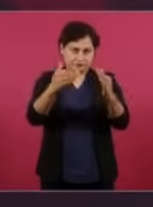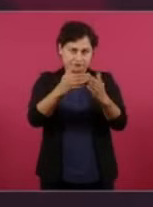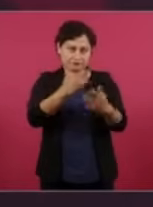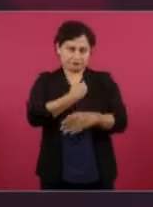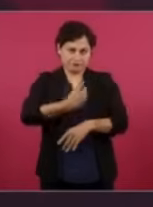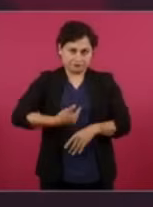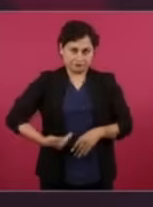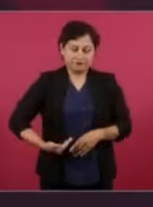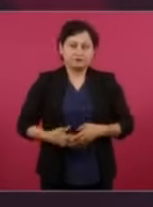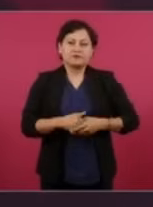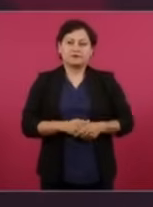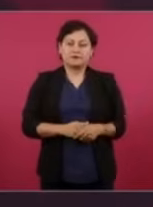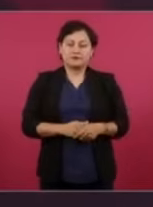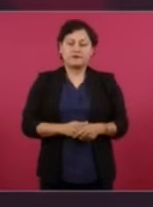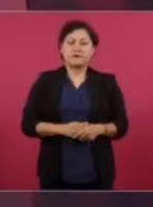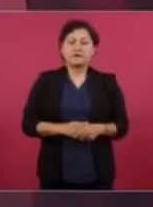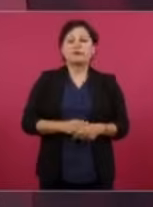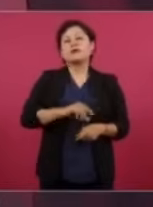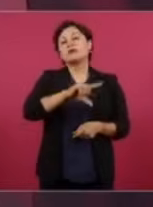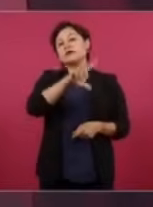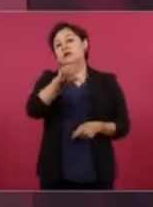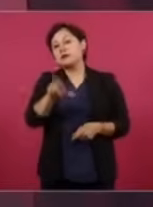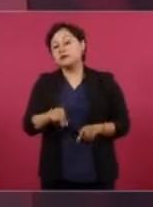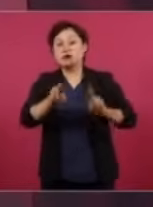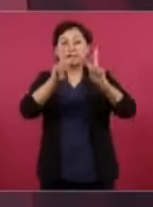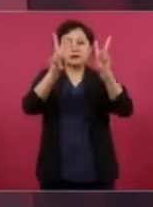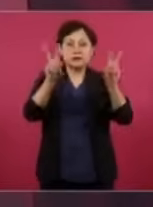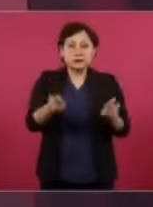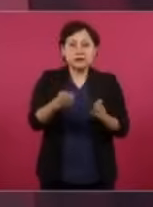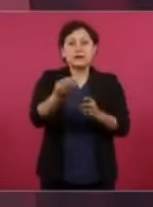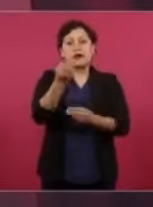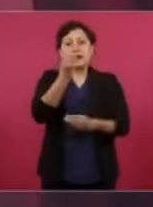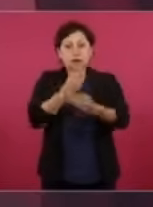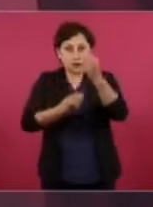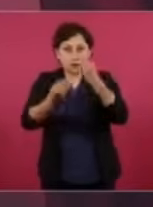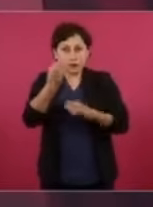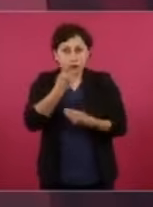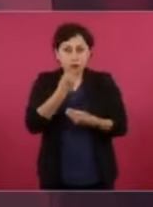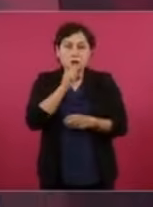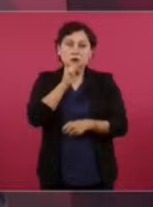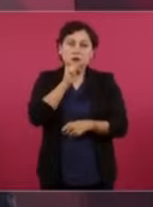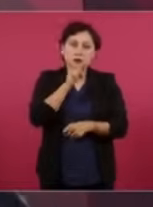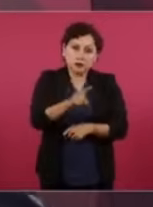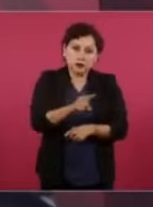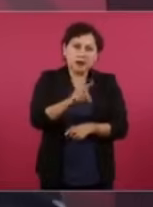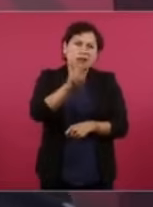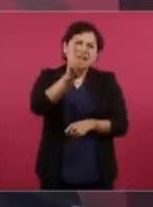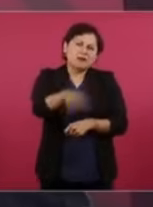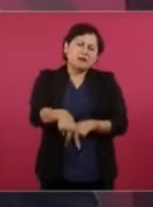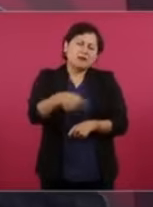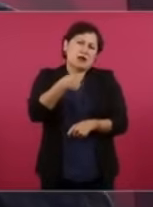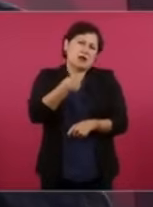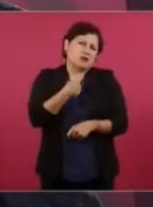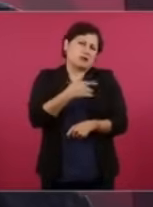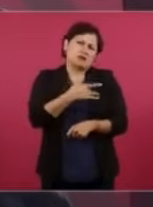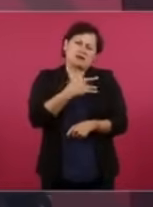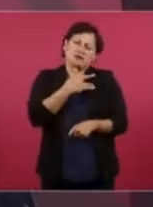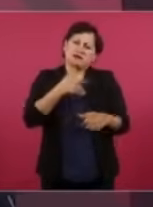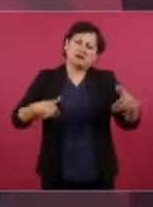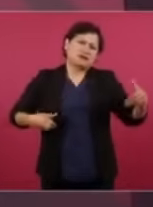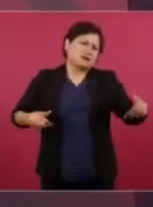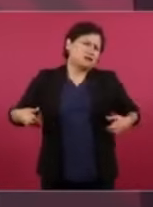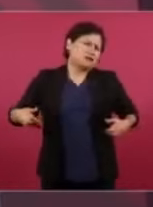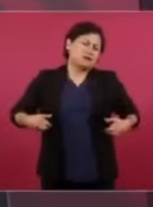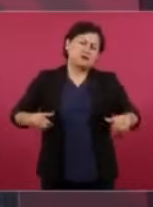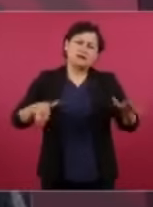Y sobre el desayuno, pues también me molestó mucho lo que hizo López Dóriga. Ya Joaquín